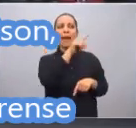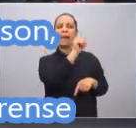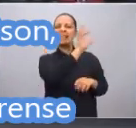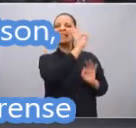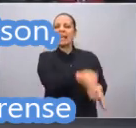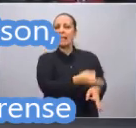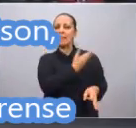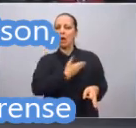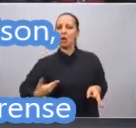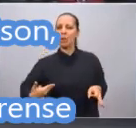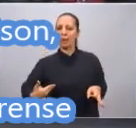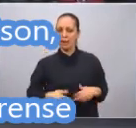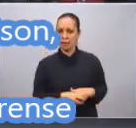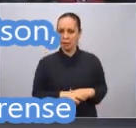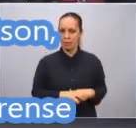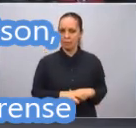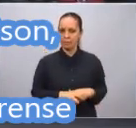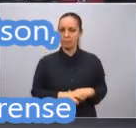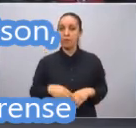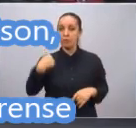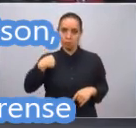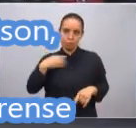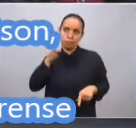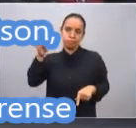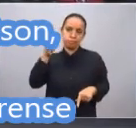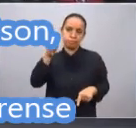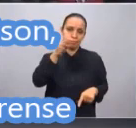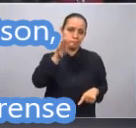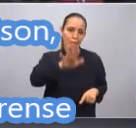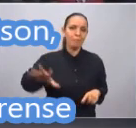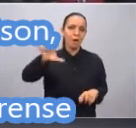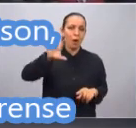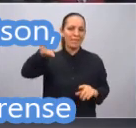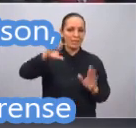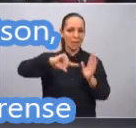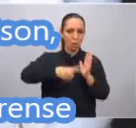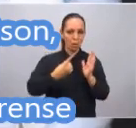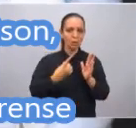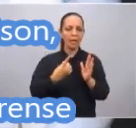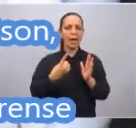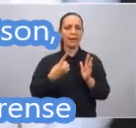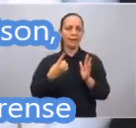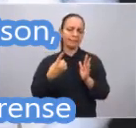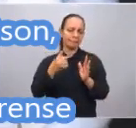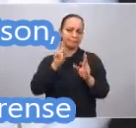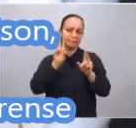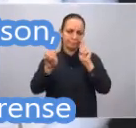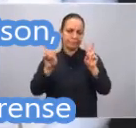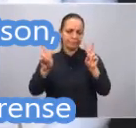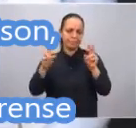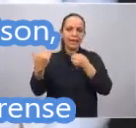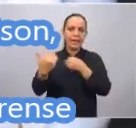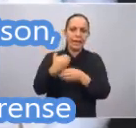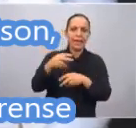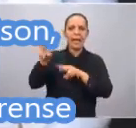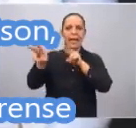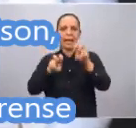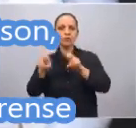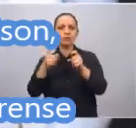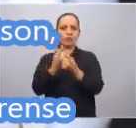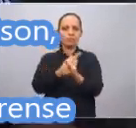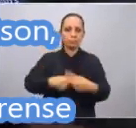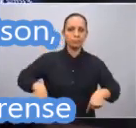gobierno, cuando uno recorre la provincia de Buenos Aires, además de la caída de los ingresos,